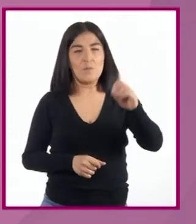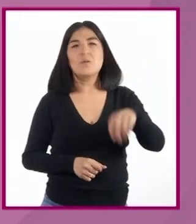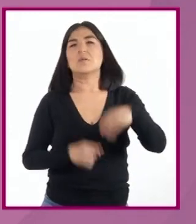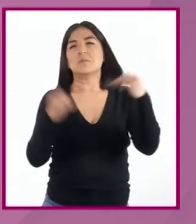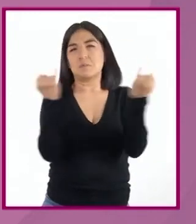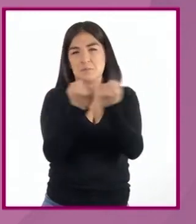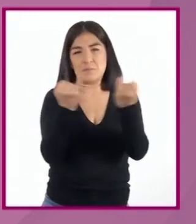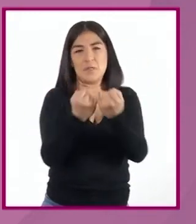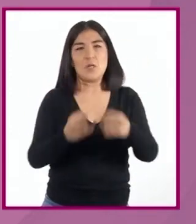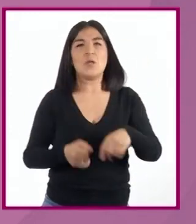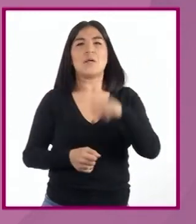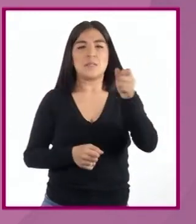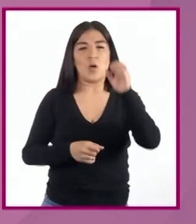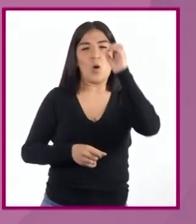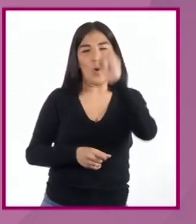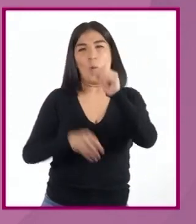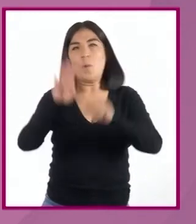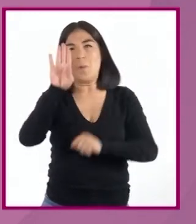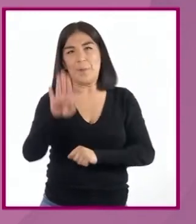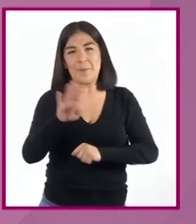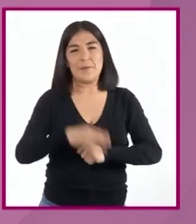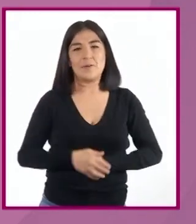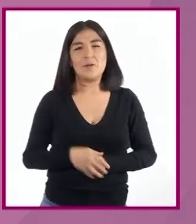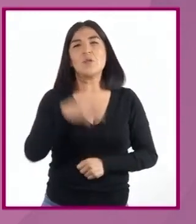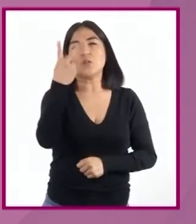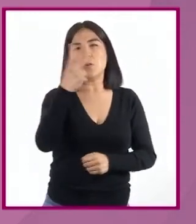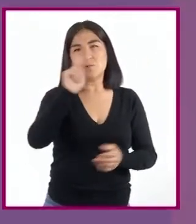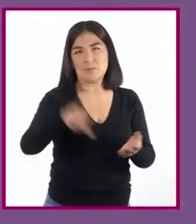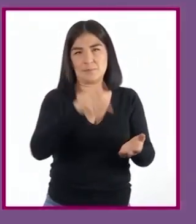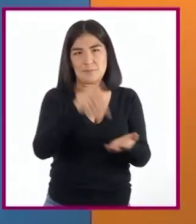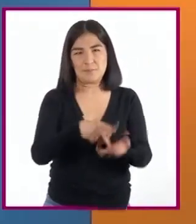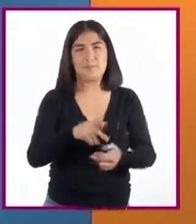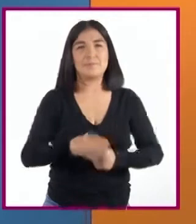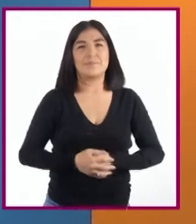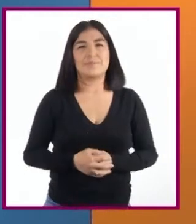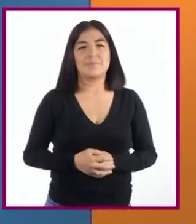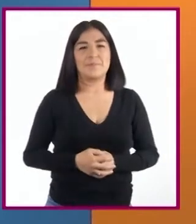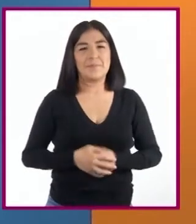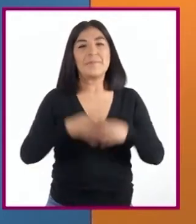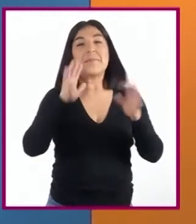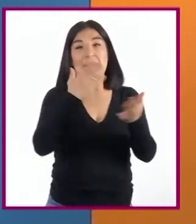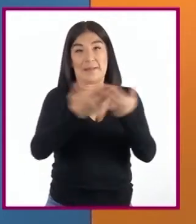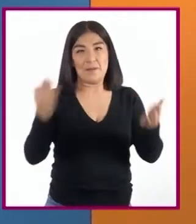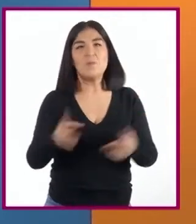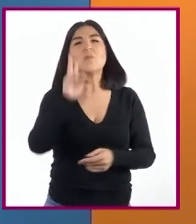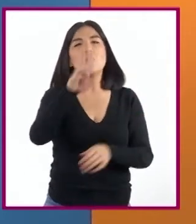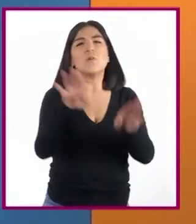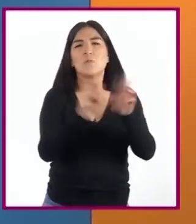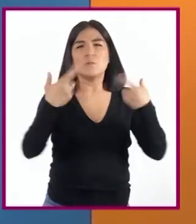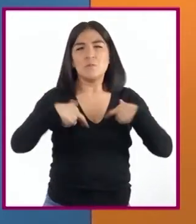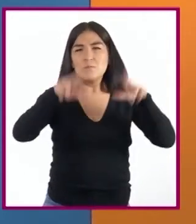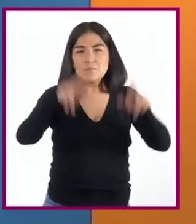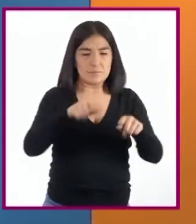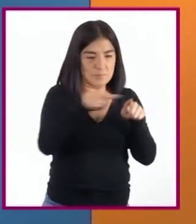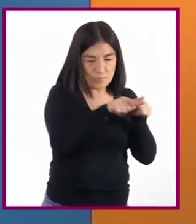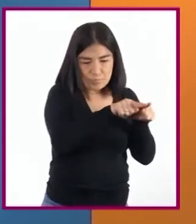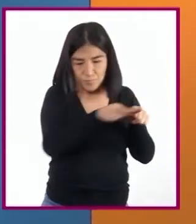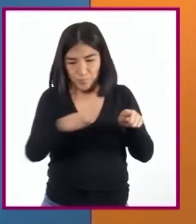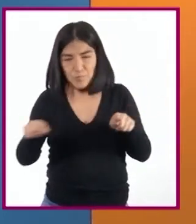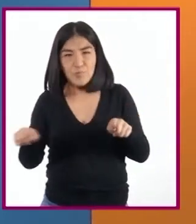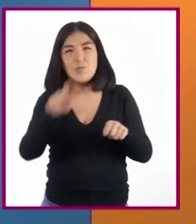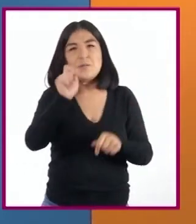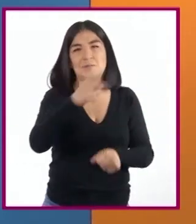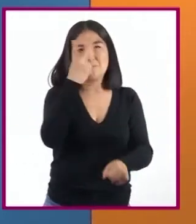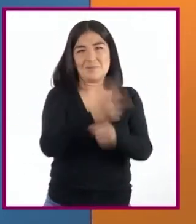al segmento OB, es decir, 2 kilómetros. Ahora representemos el recorrido de la